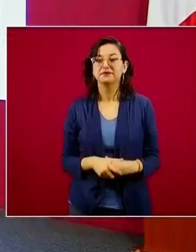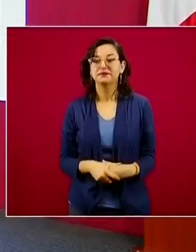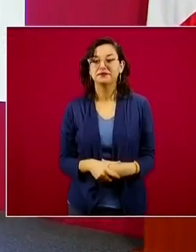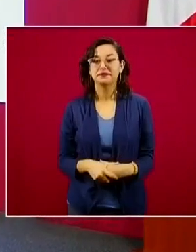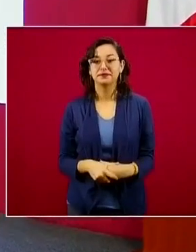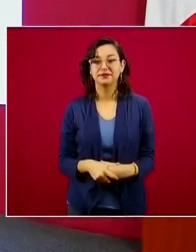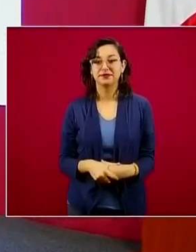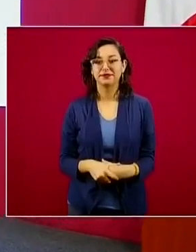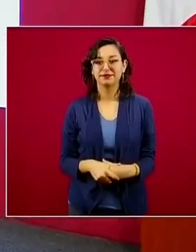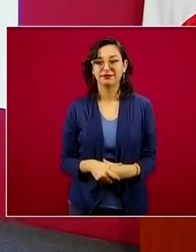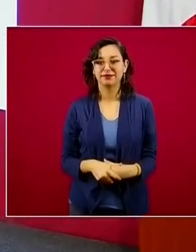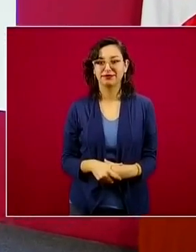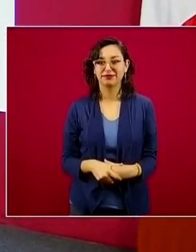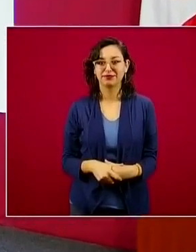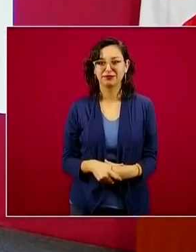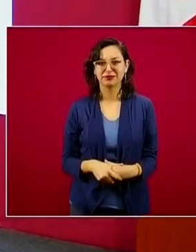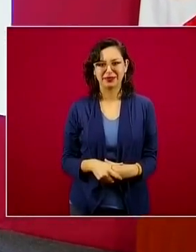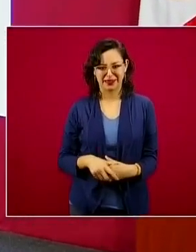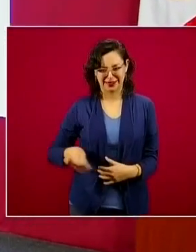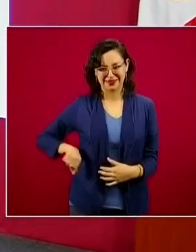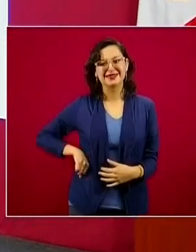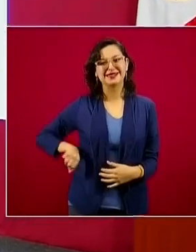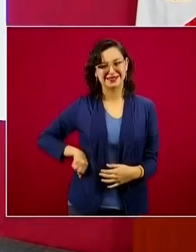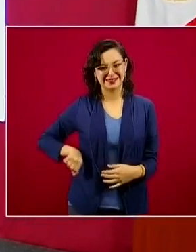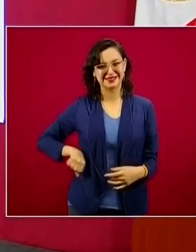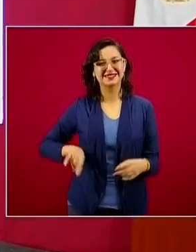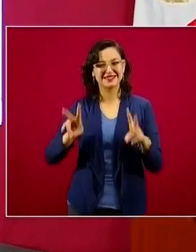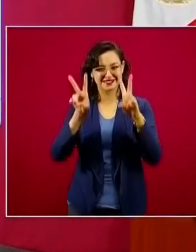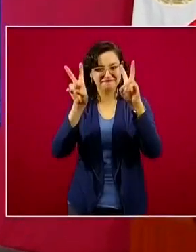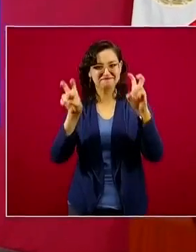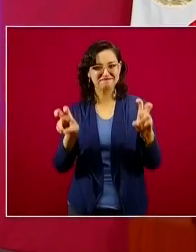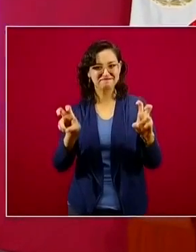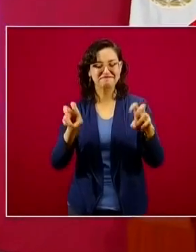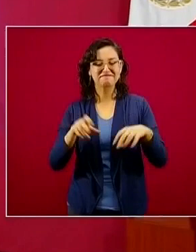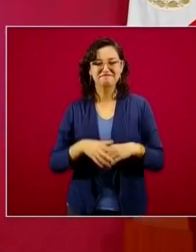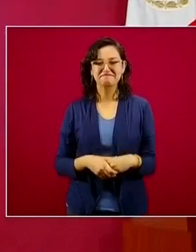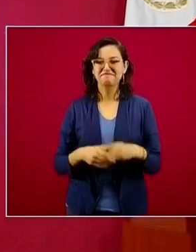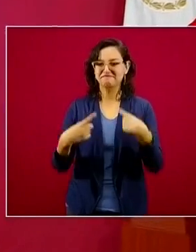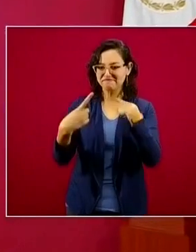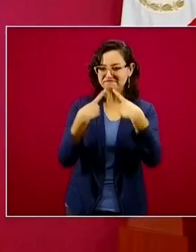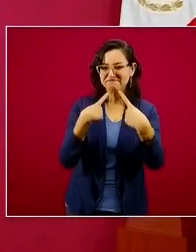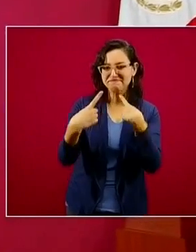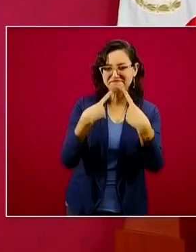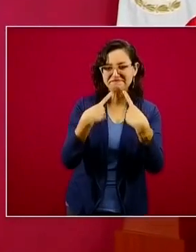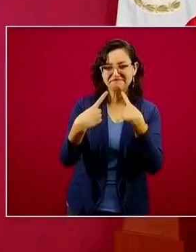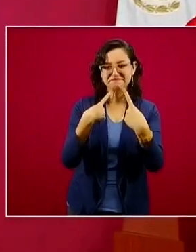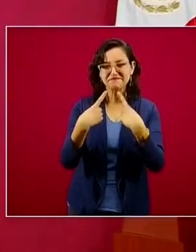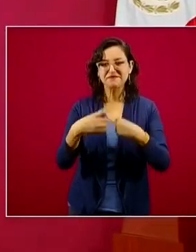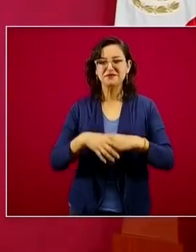están bien el tema de análisis de discusión